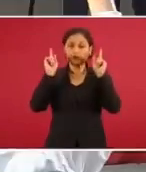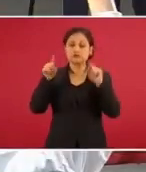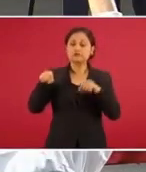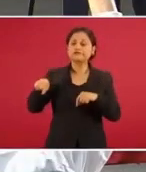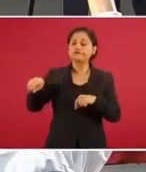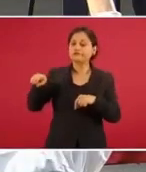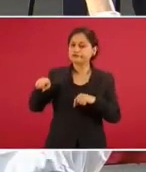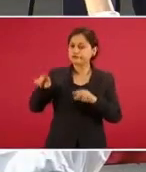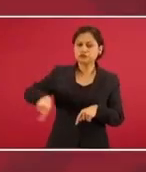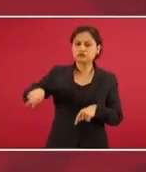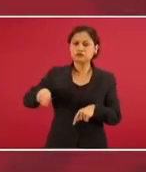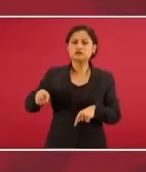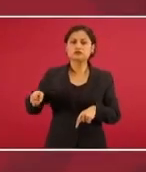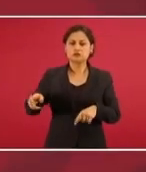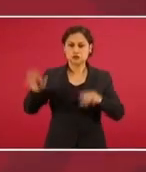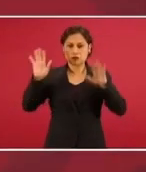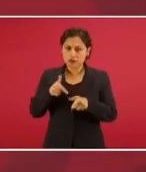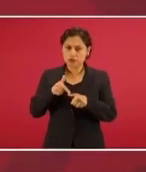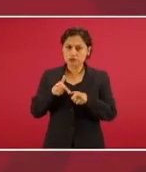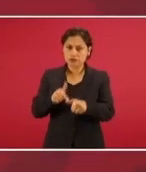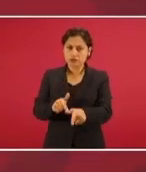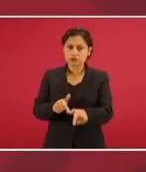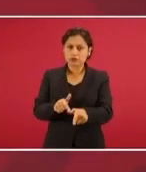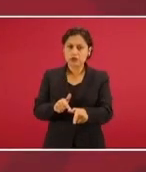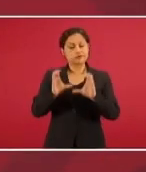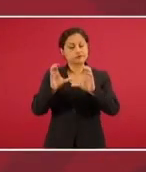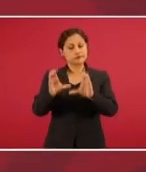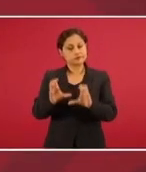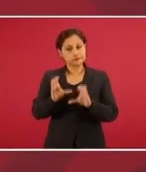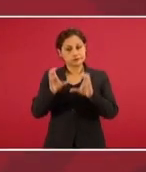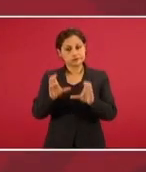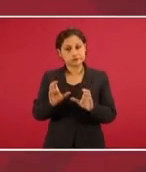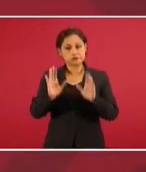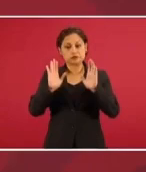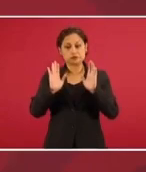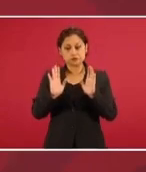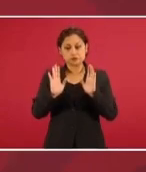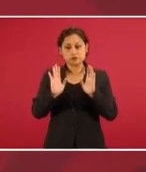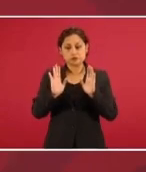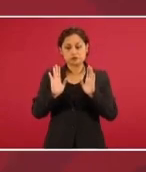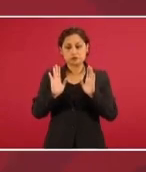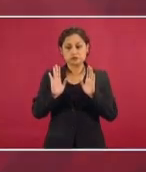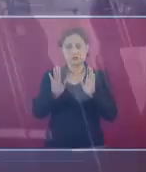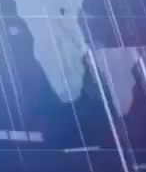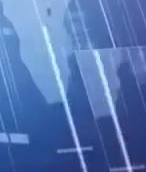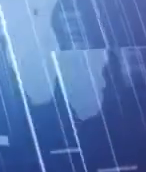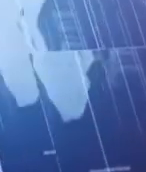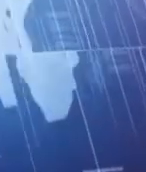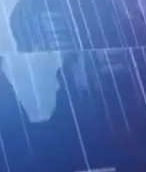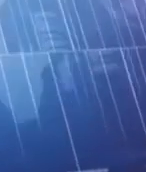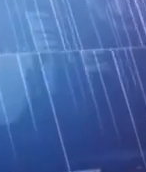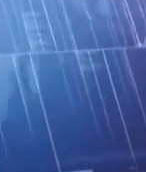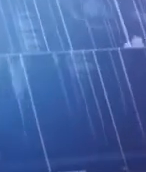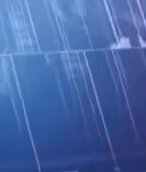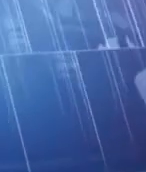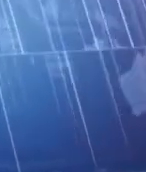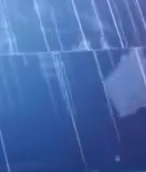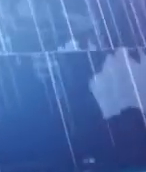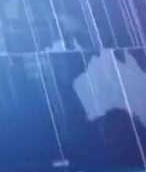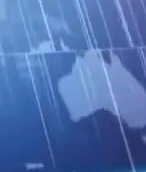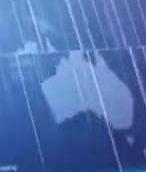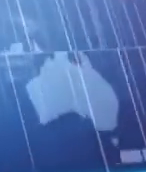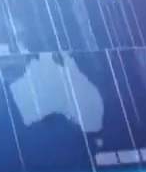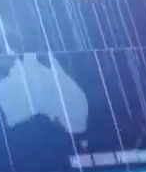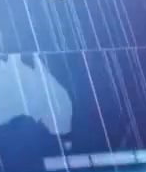trata cuidándose bien lo mismo no que doble agradecimiento hoy lópez obrador se lanzó muy duro